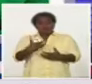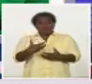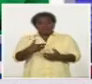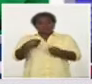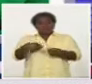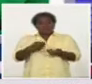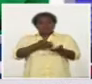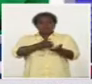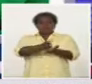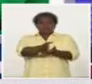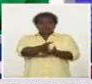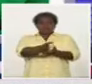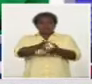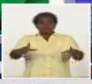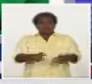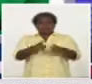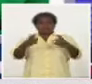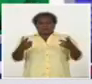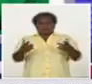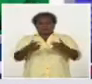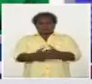cumpliendo. Muy